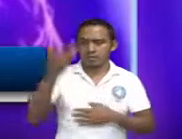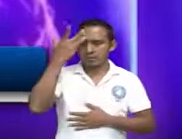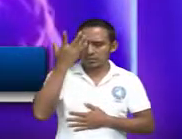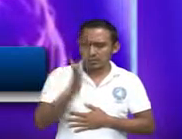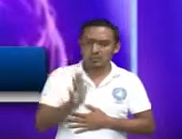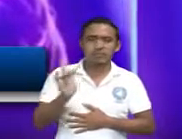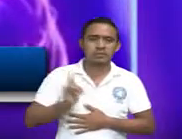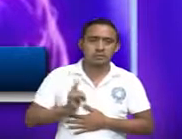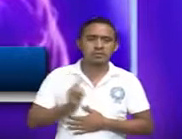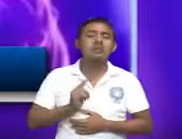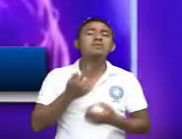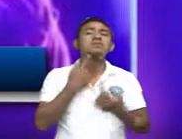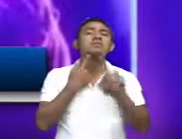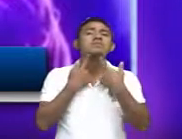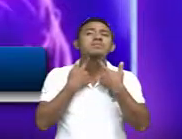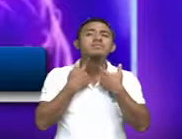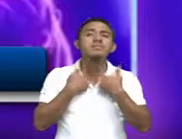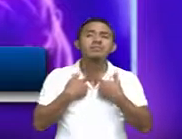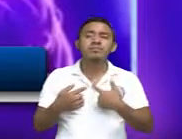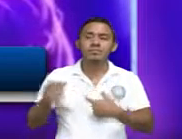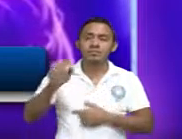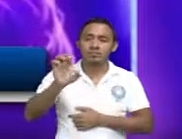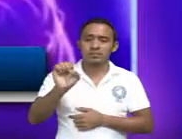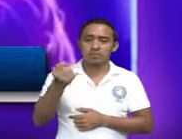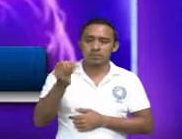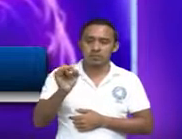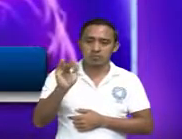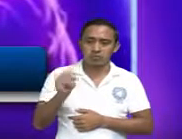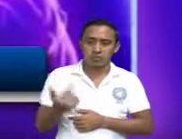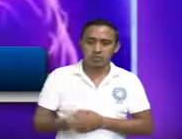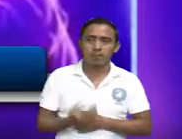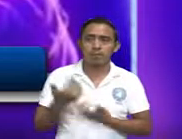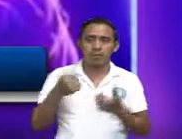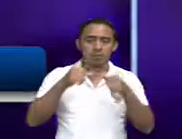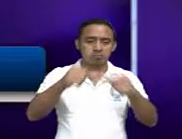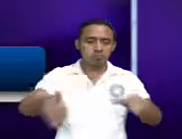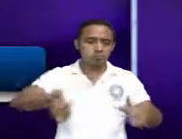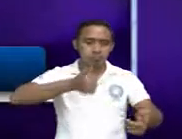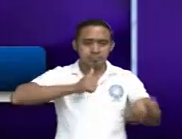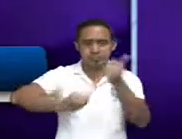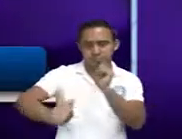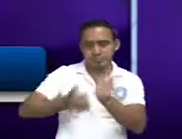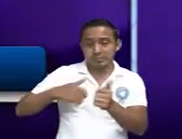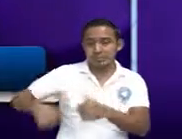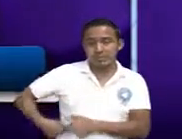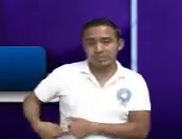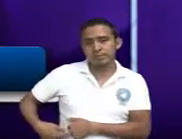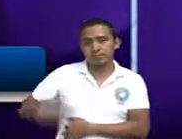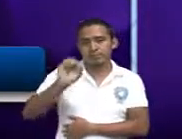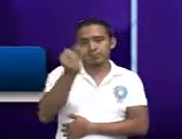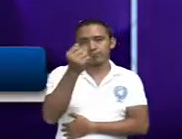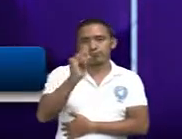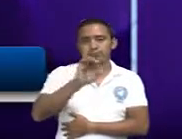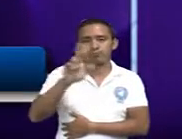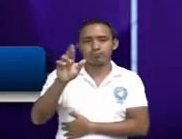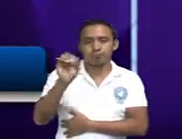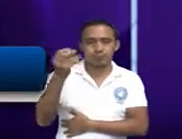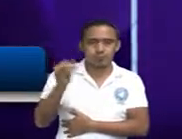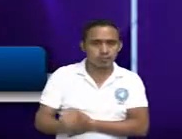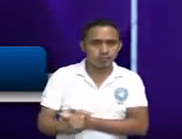varices esofágicas, tiene problemas en el hígado, sigue tomando, obviamente tiene cirrosis, y